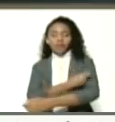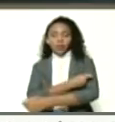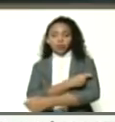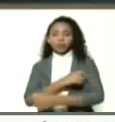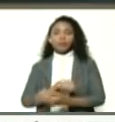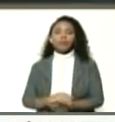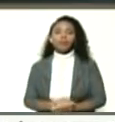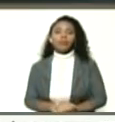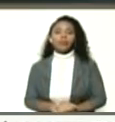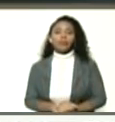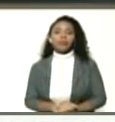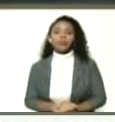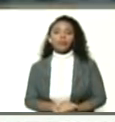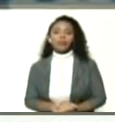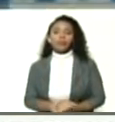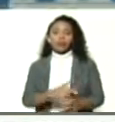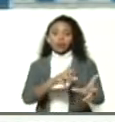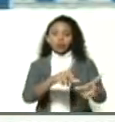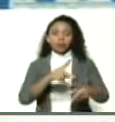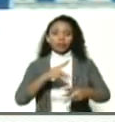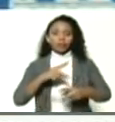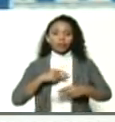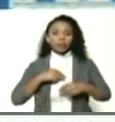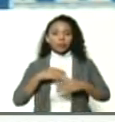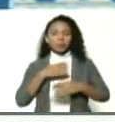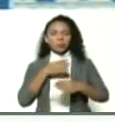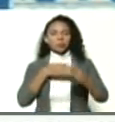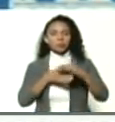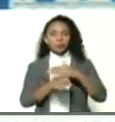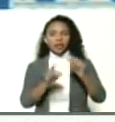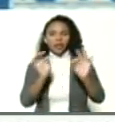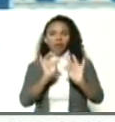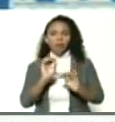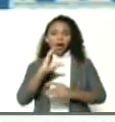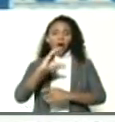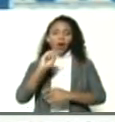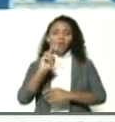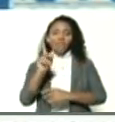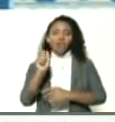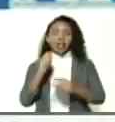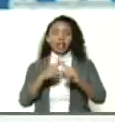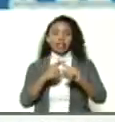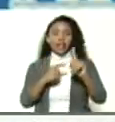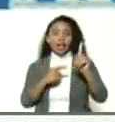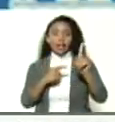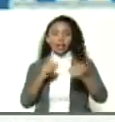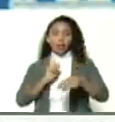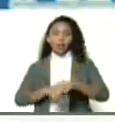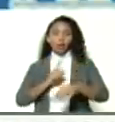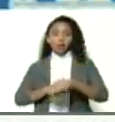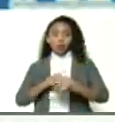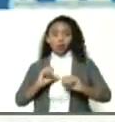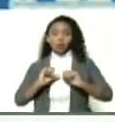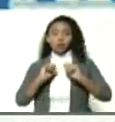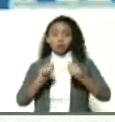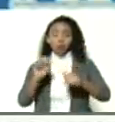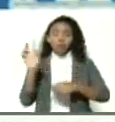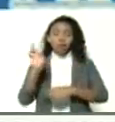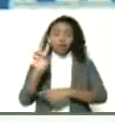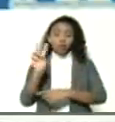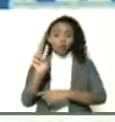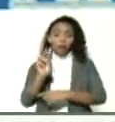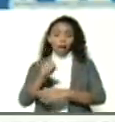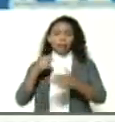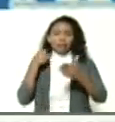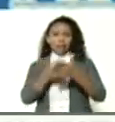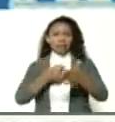11.374.400 dosis, adquisición a través del mecanismo COVAX. Bueno, a partir de ese momento comenzó Venezuela la